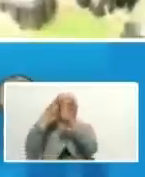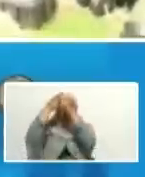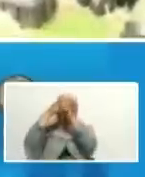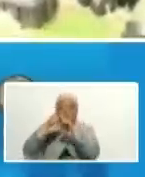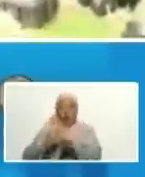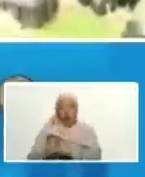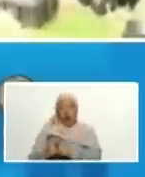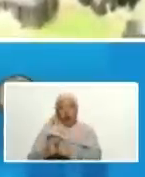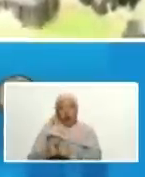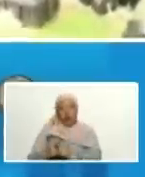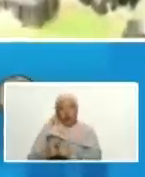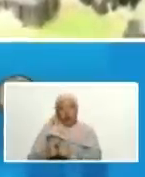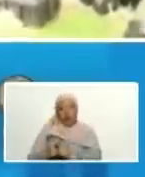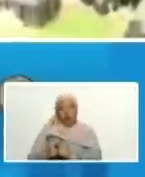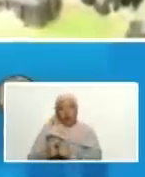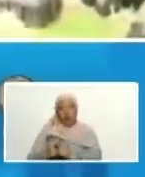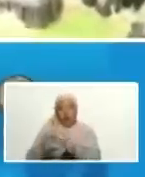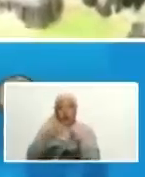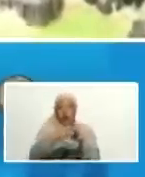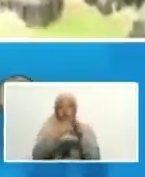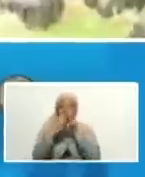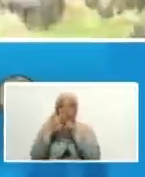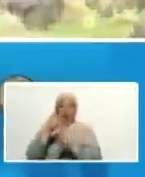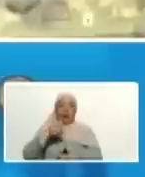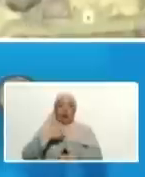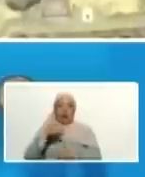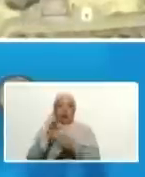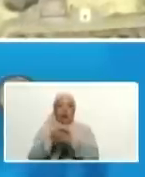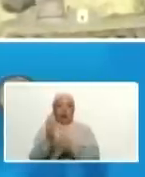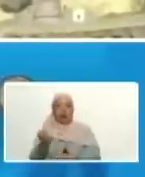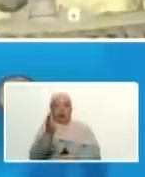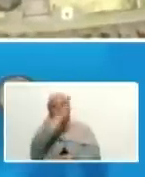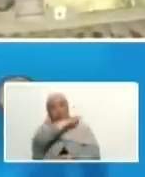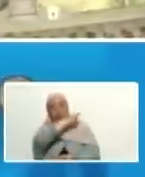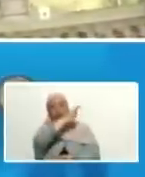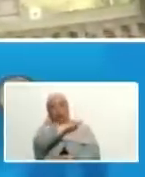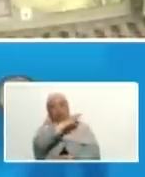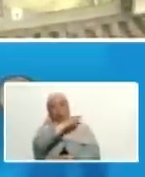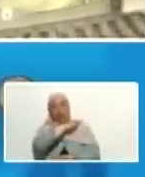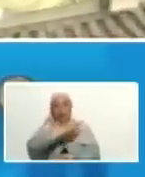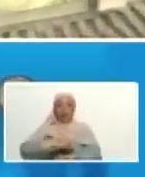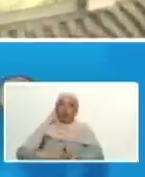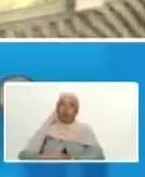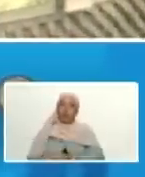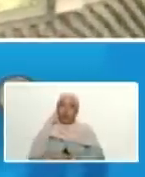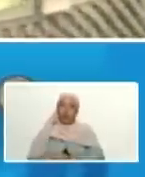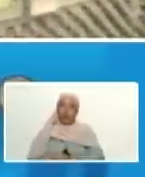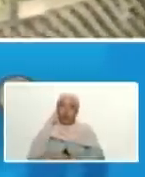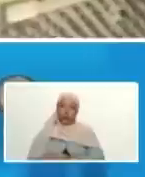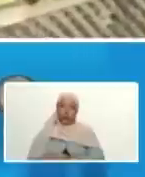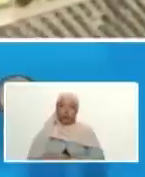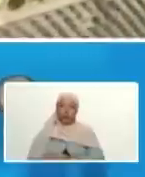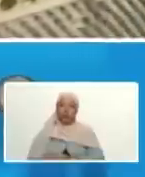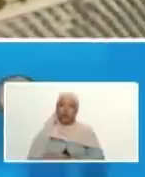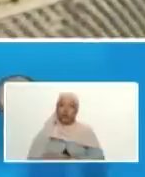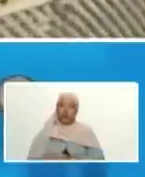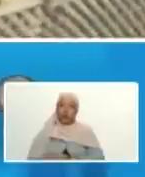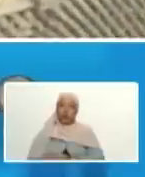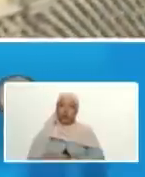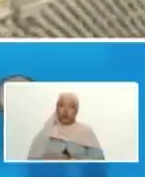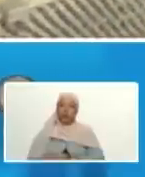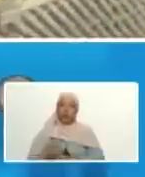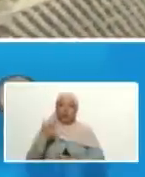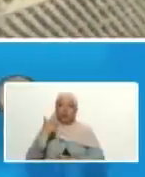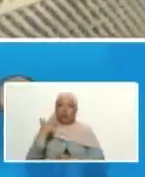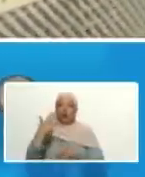mapa que me entrega el comandante estratégico operacional Hernández Lares. La